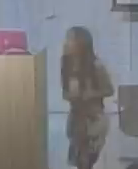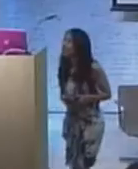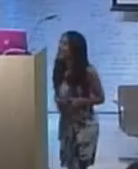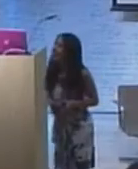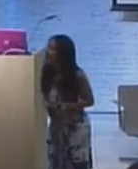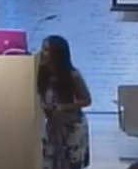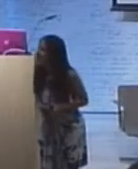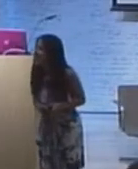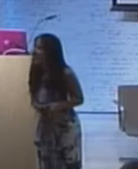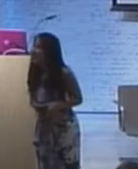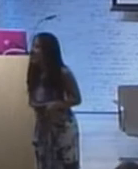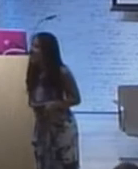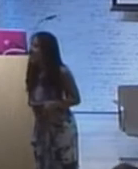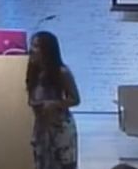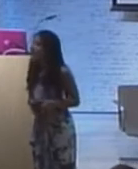¿Perdón?